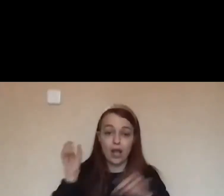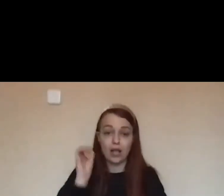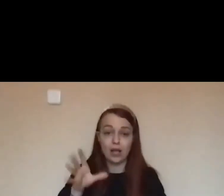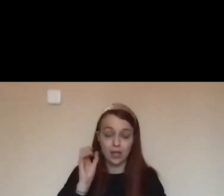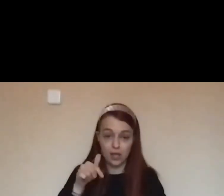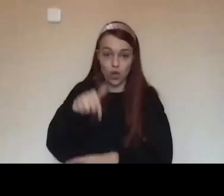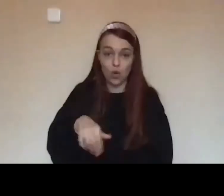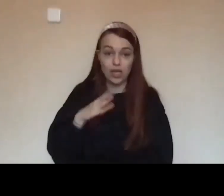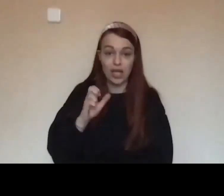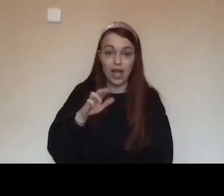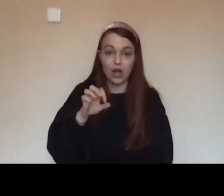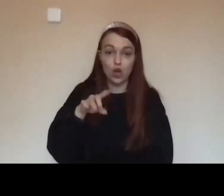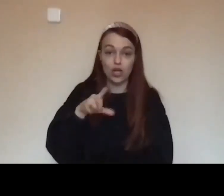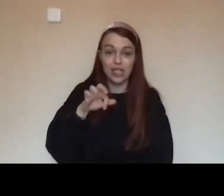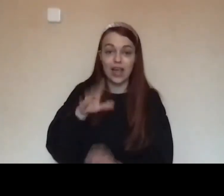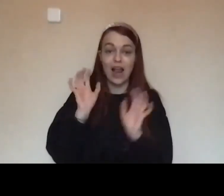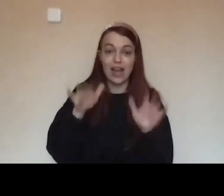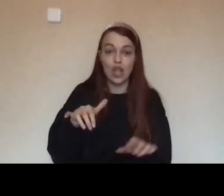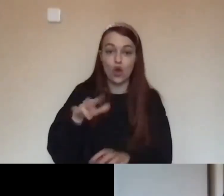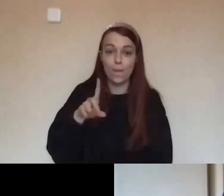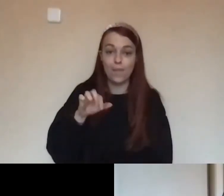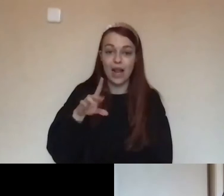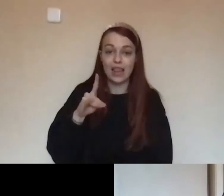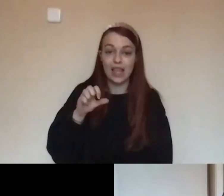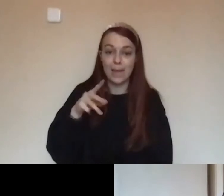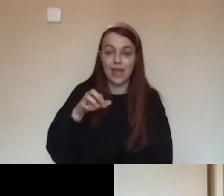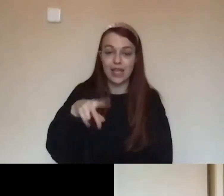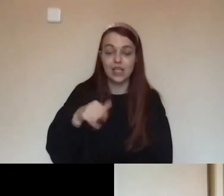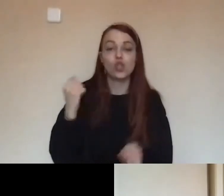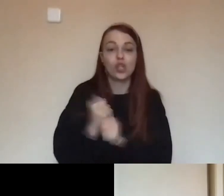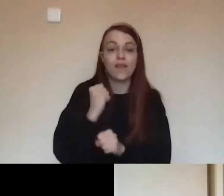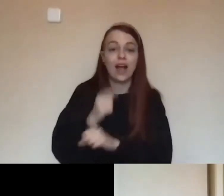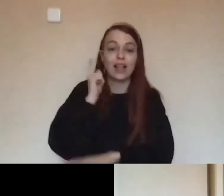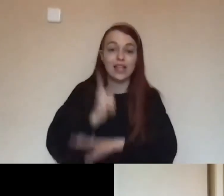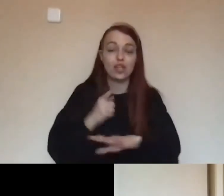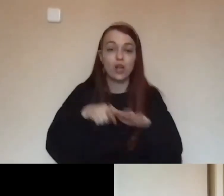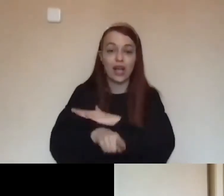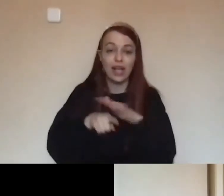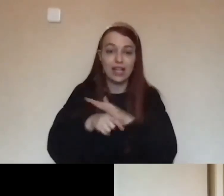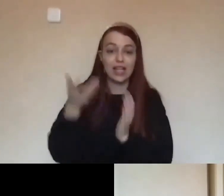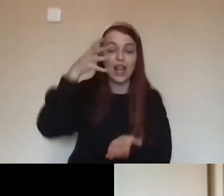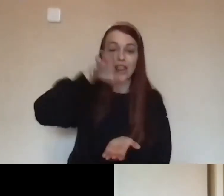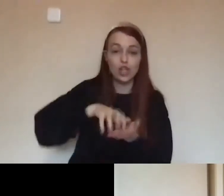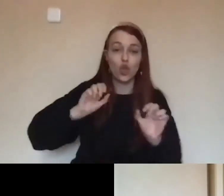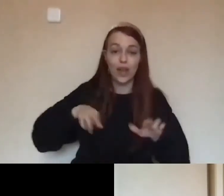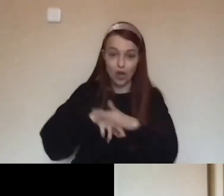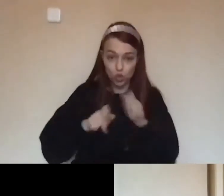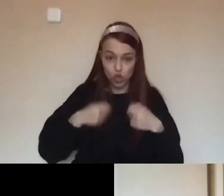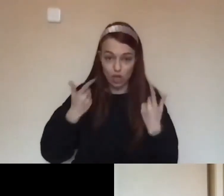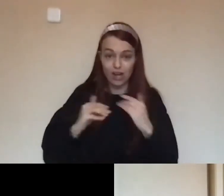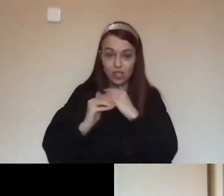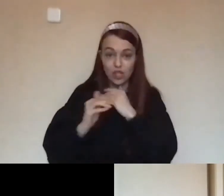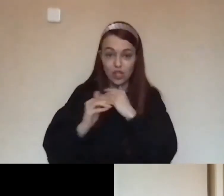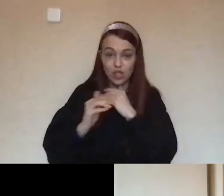Carolina León Valdebenito, directora gerente del Centro de Investigación en Recursos Naturales y Sostenibilidad de la